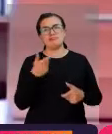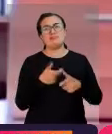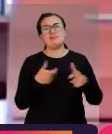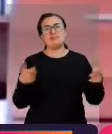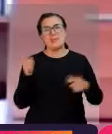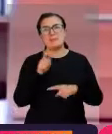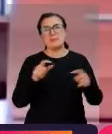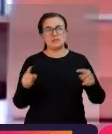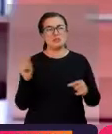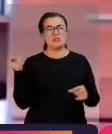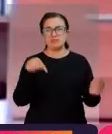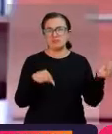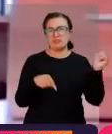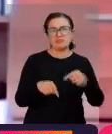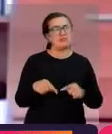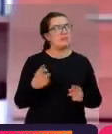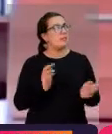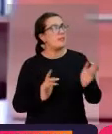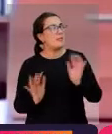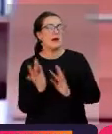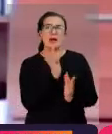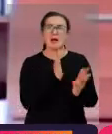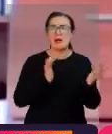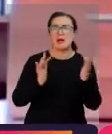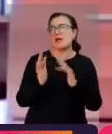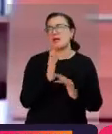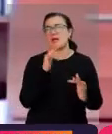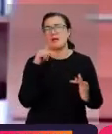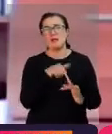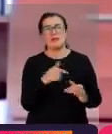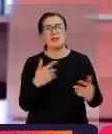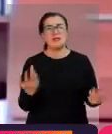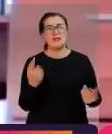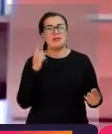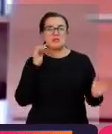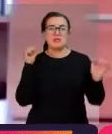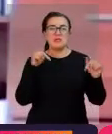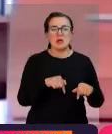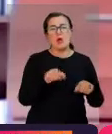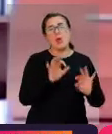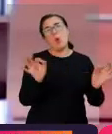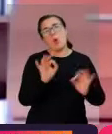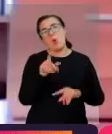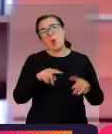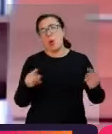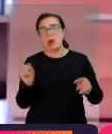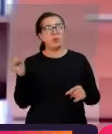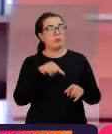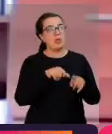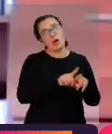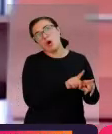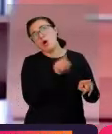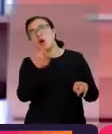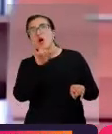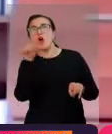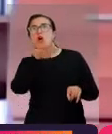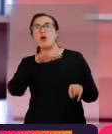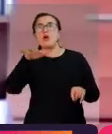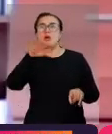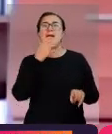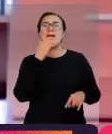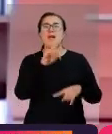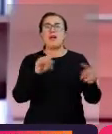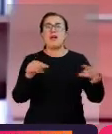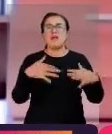ya sea como lugar de destino o como tránsito también por ejemplo las víctimas de trata